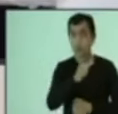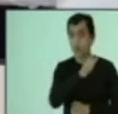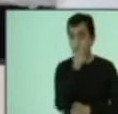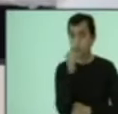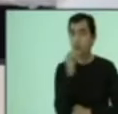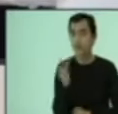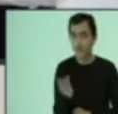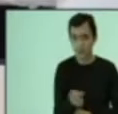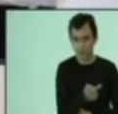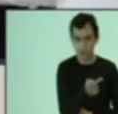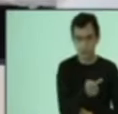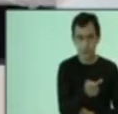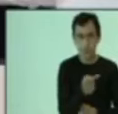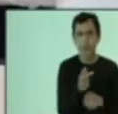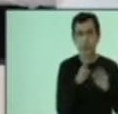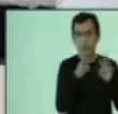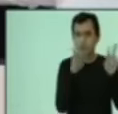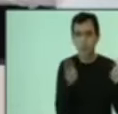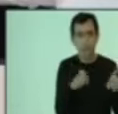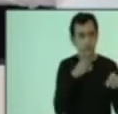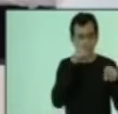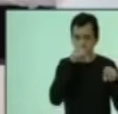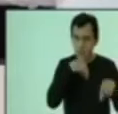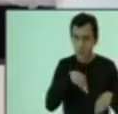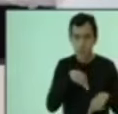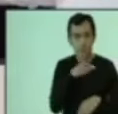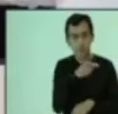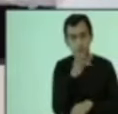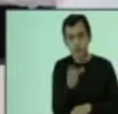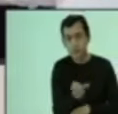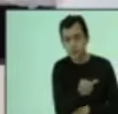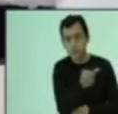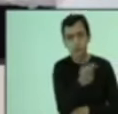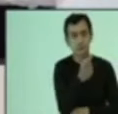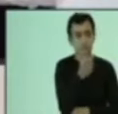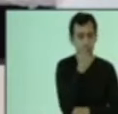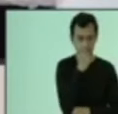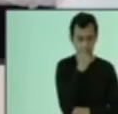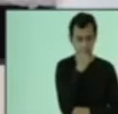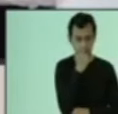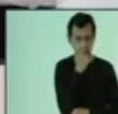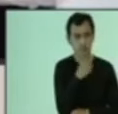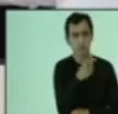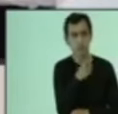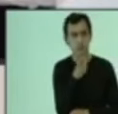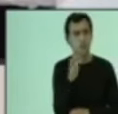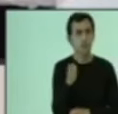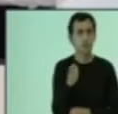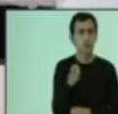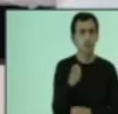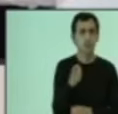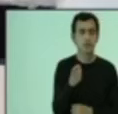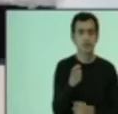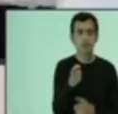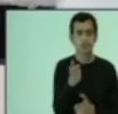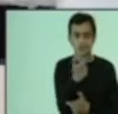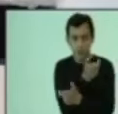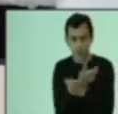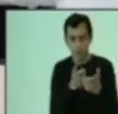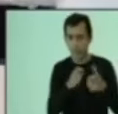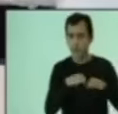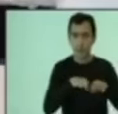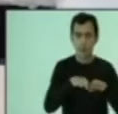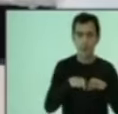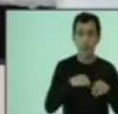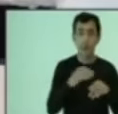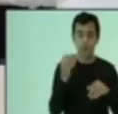de seguimiento sobre este mismo tema para cada uno de ustedes. La pregunta inicial es, en el tema de economía y empleo, la pandemia